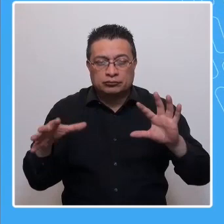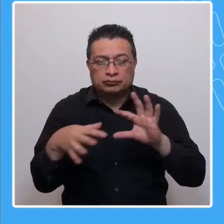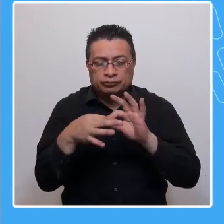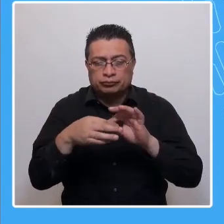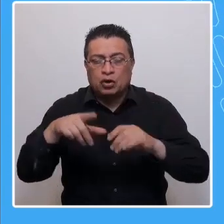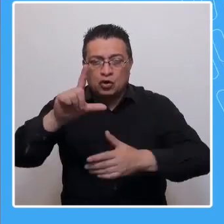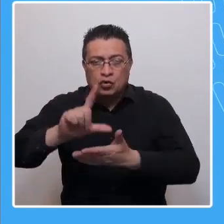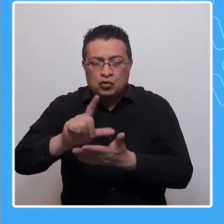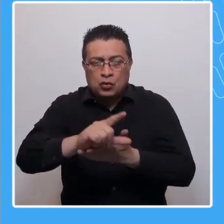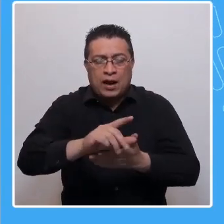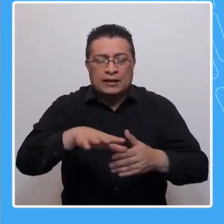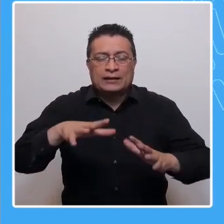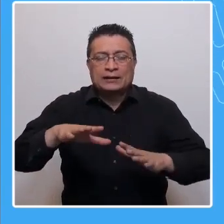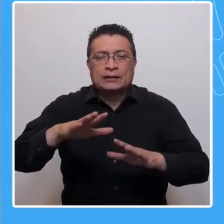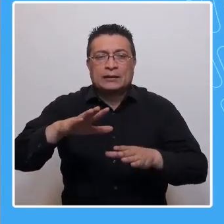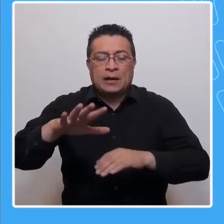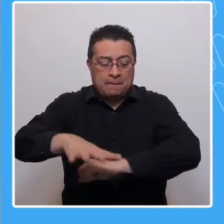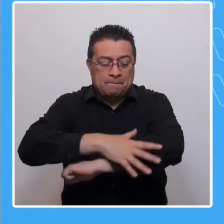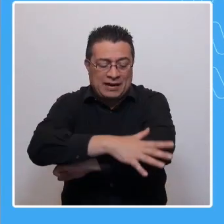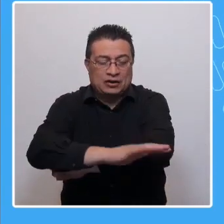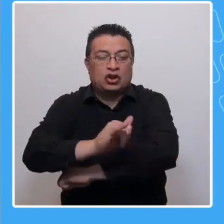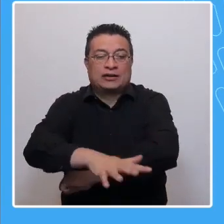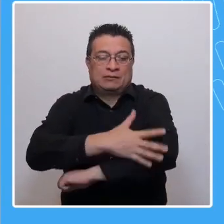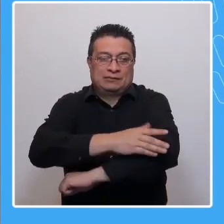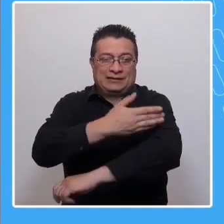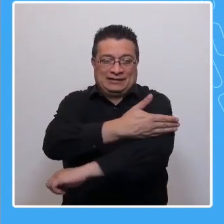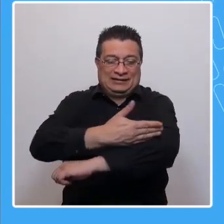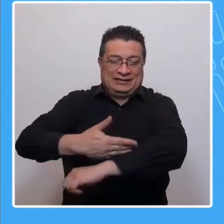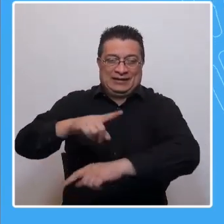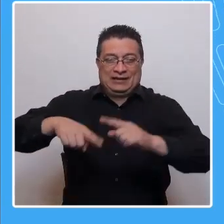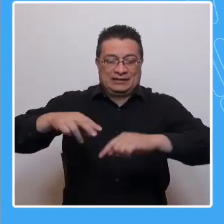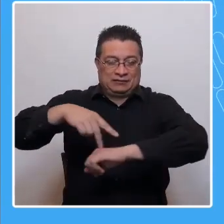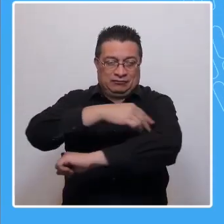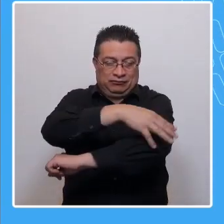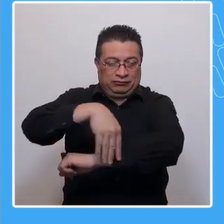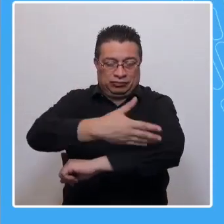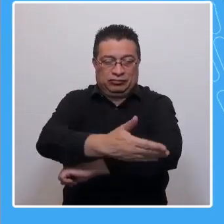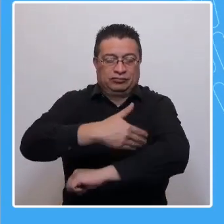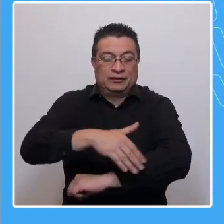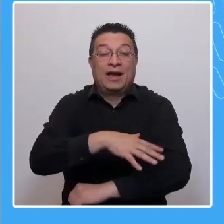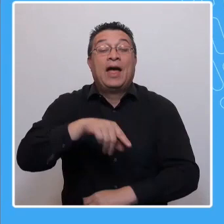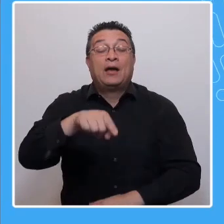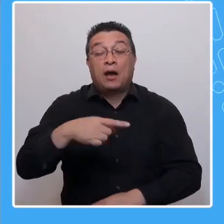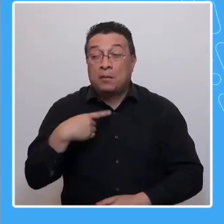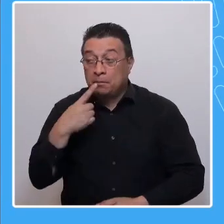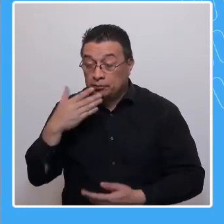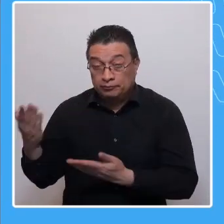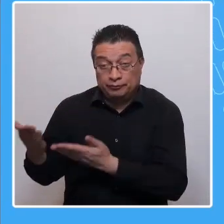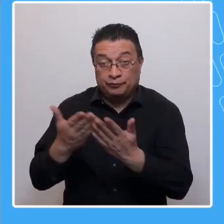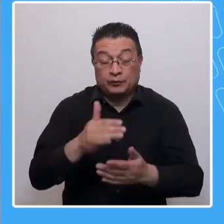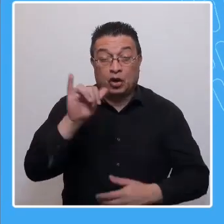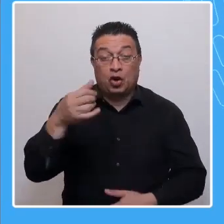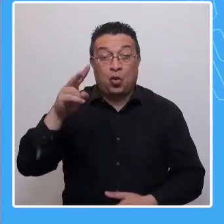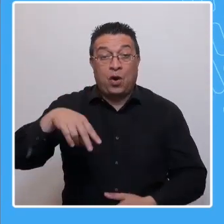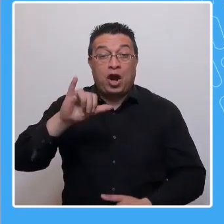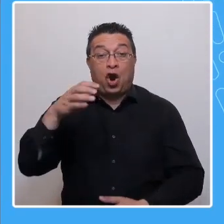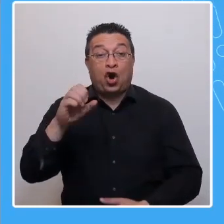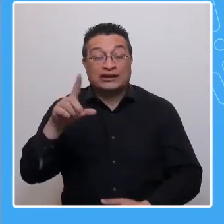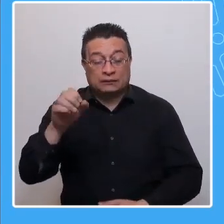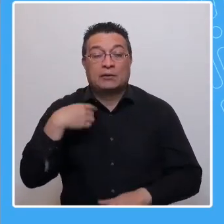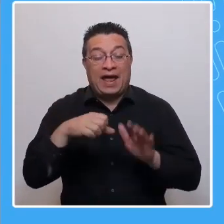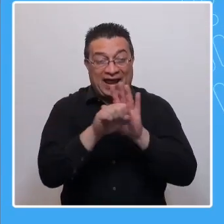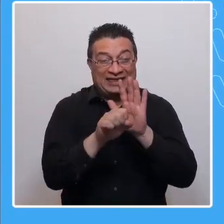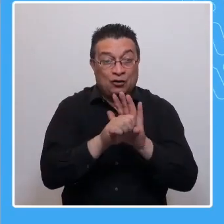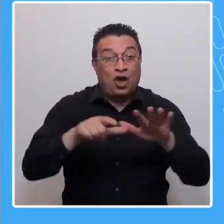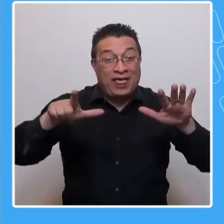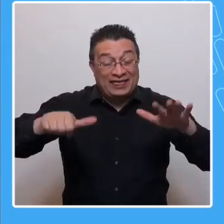los ecosistemas marino y marino-costero. Antes de dar la palabra a Juan José, voy a explicarle también el artículo 16, que